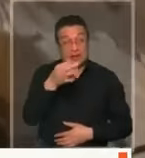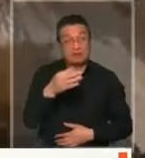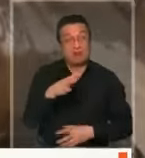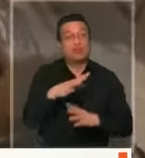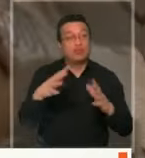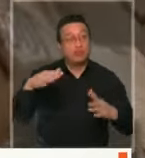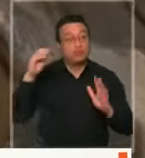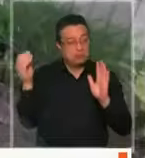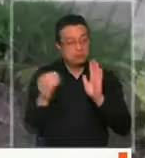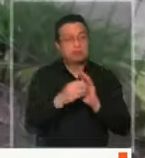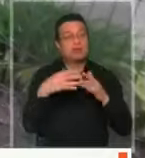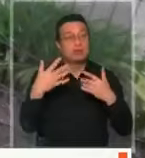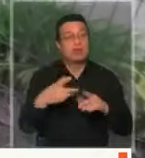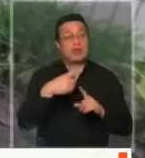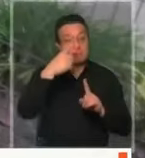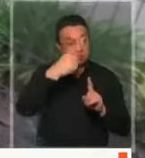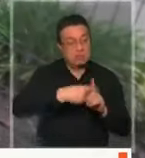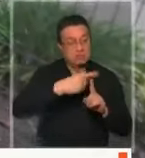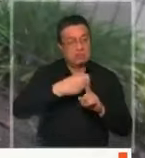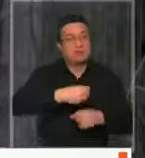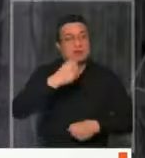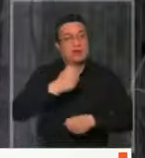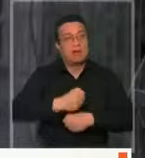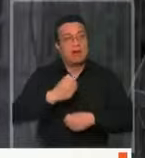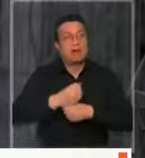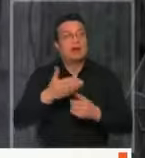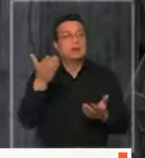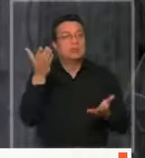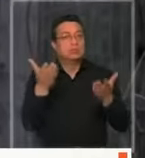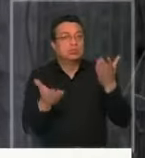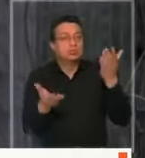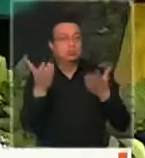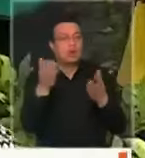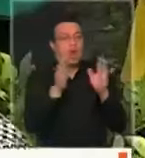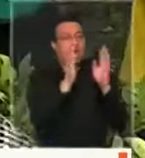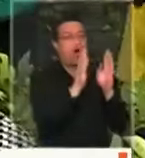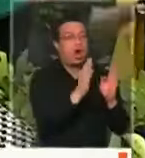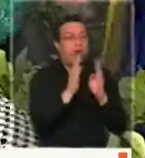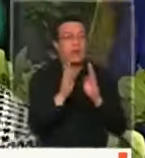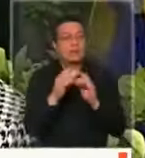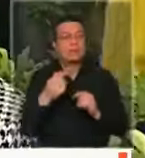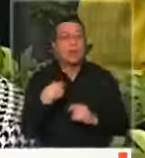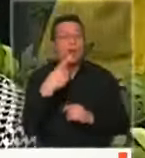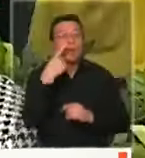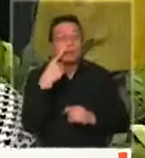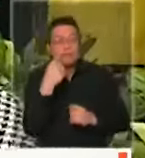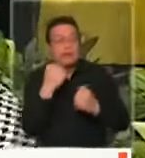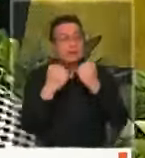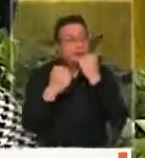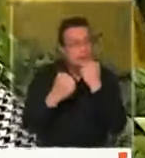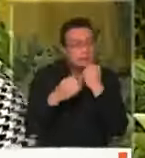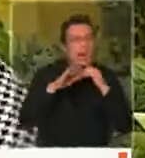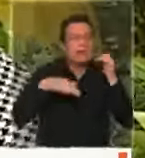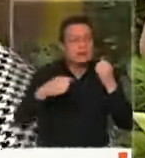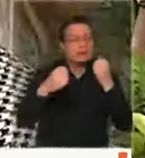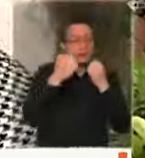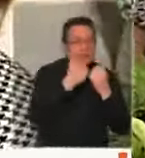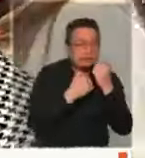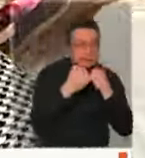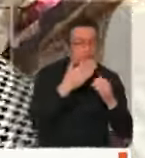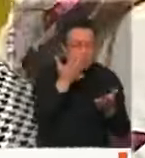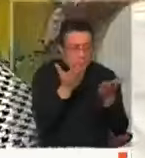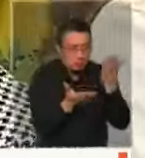hito. Durante estos meses de producción, se hacían mediciones ordenadamente. Con prueba y error nos equivocábamos muchas veces, había que medir,